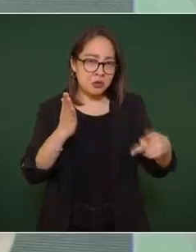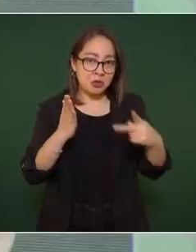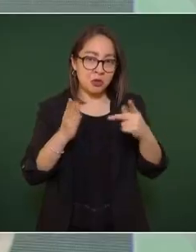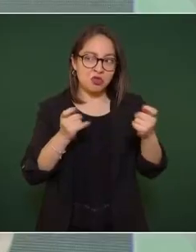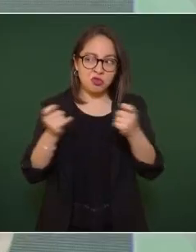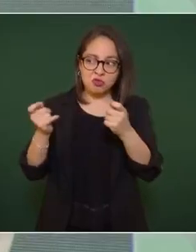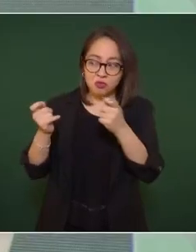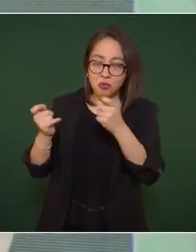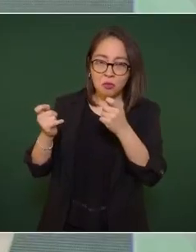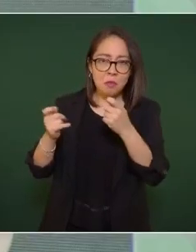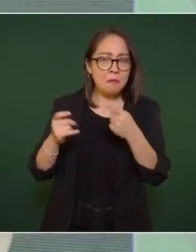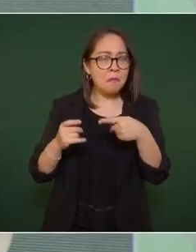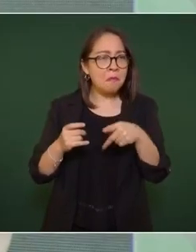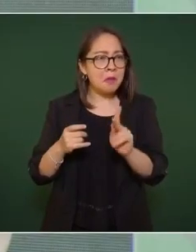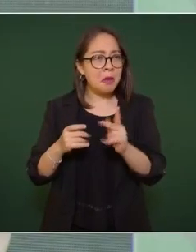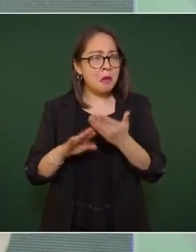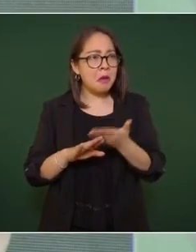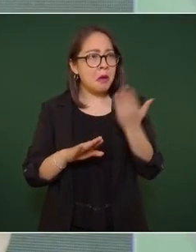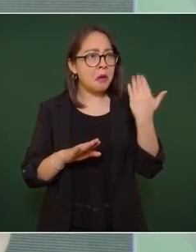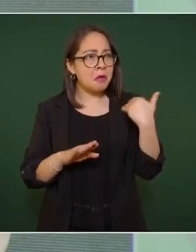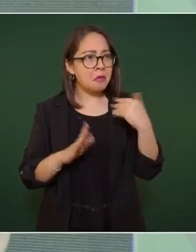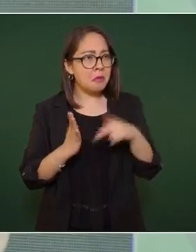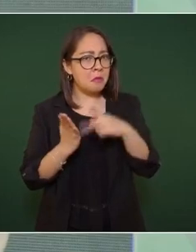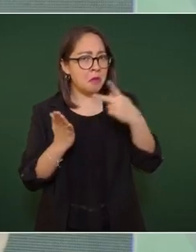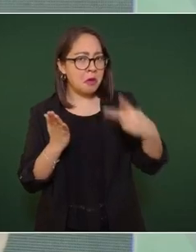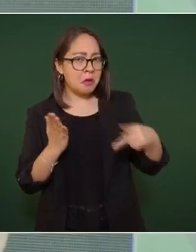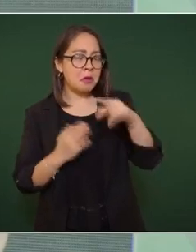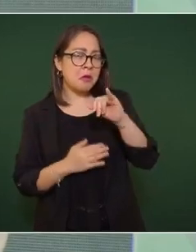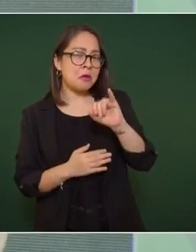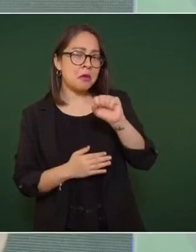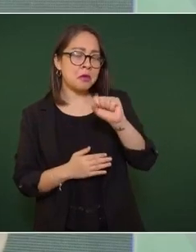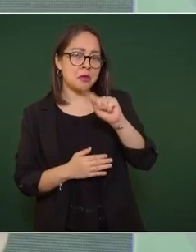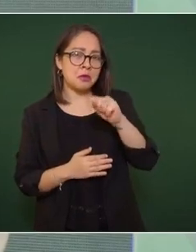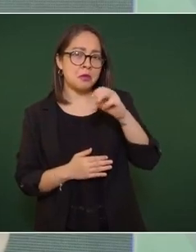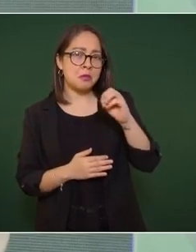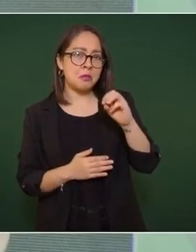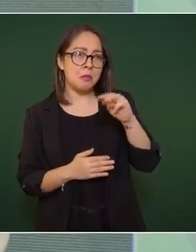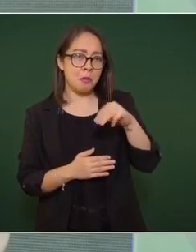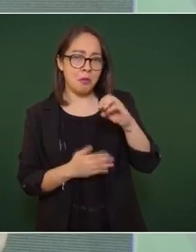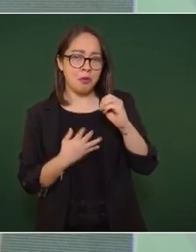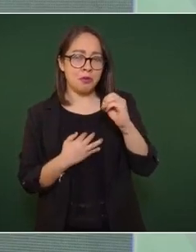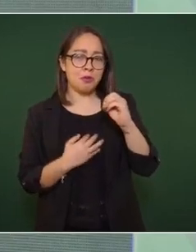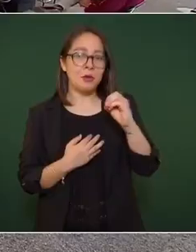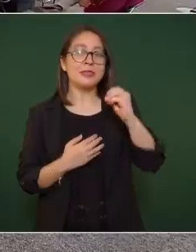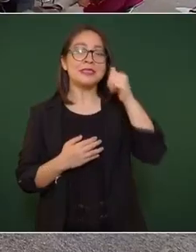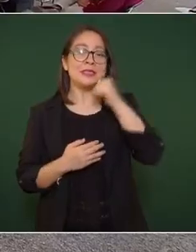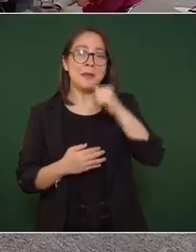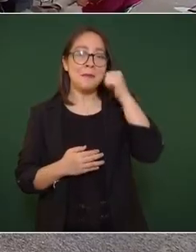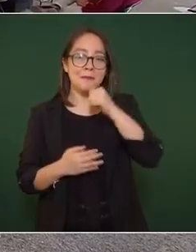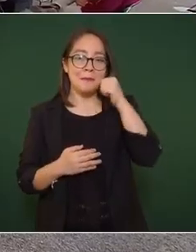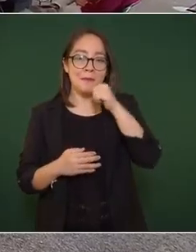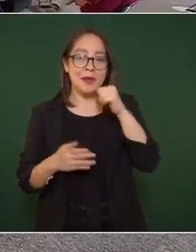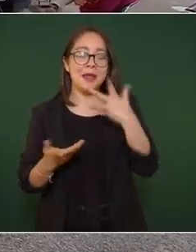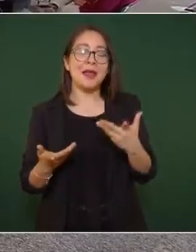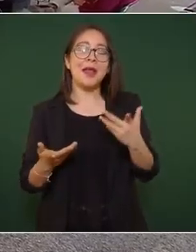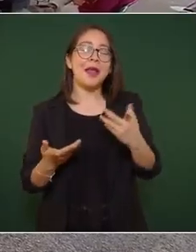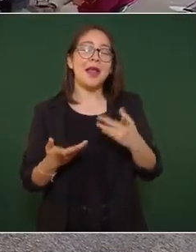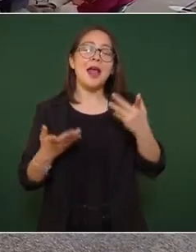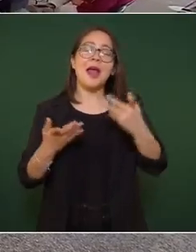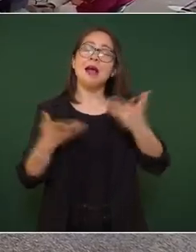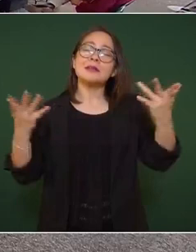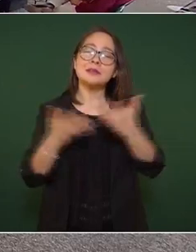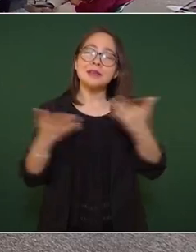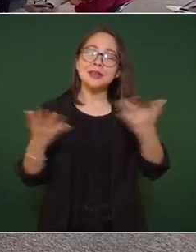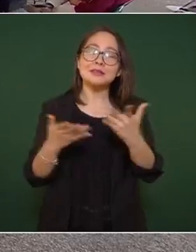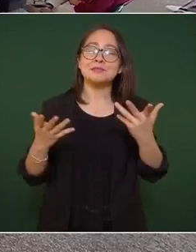nos dieron espacios. cuando pasamos caminando